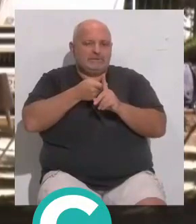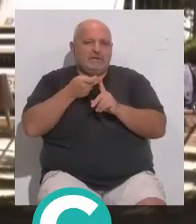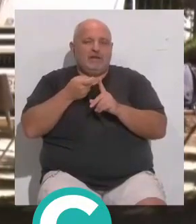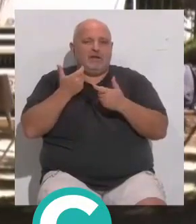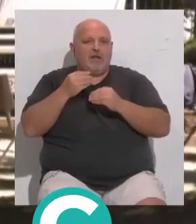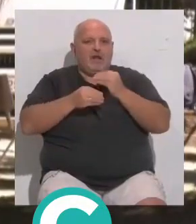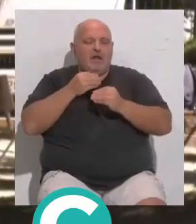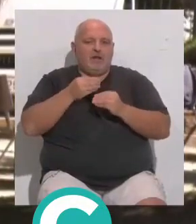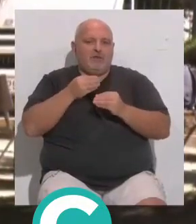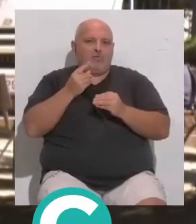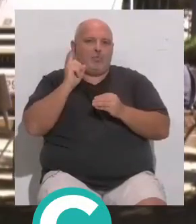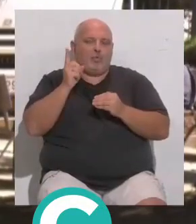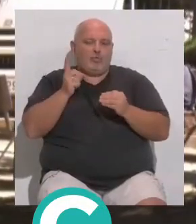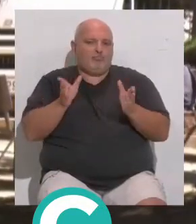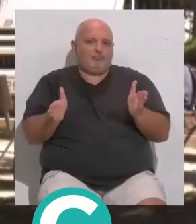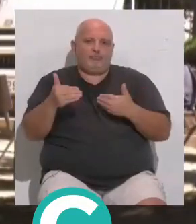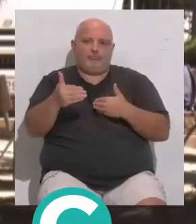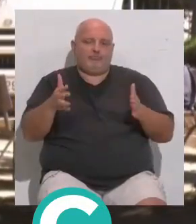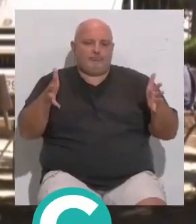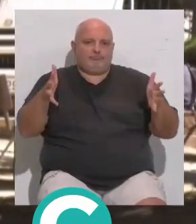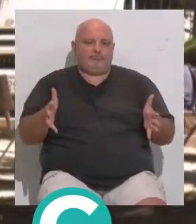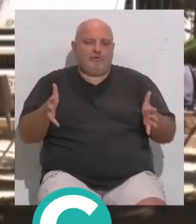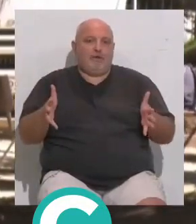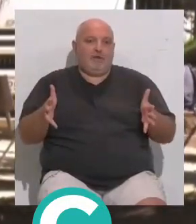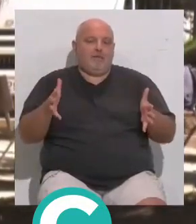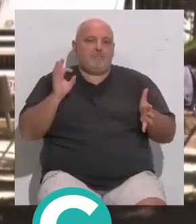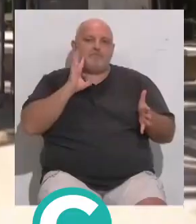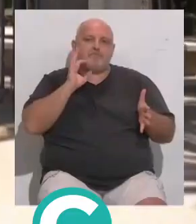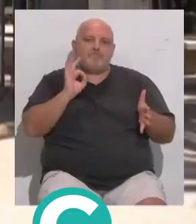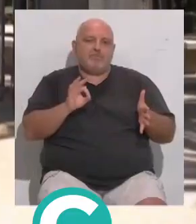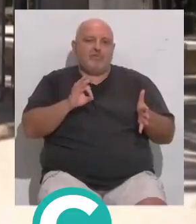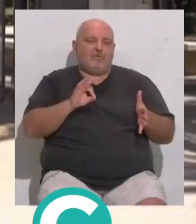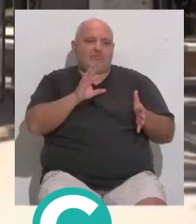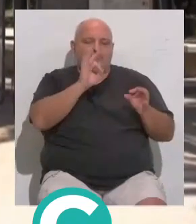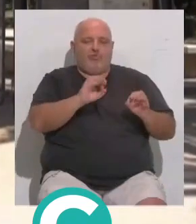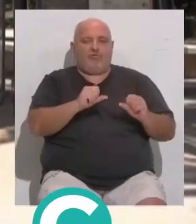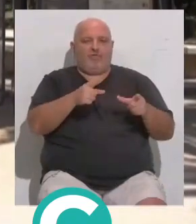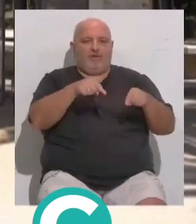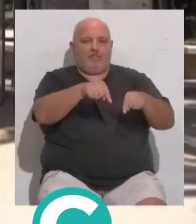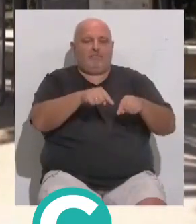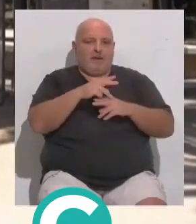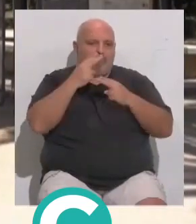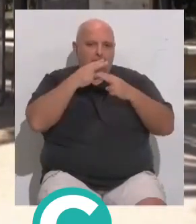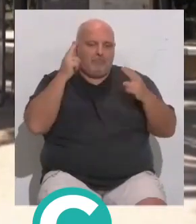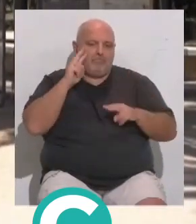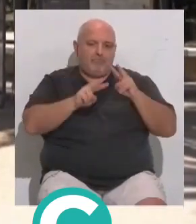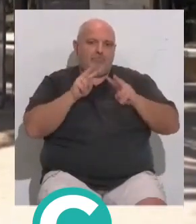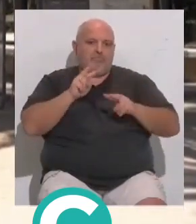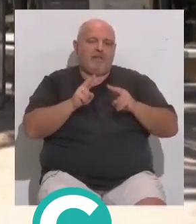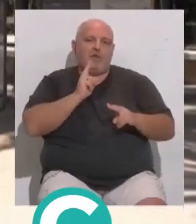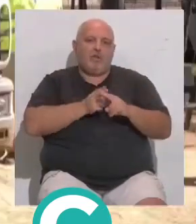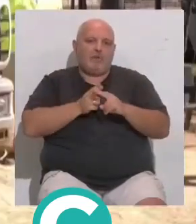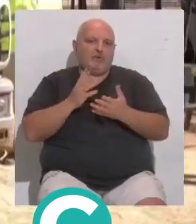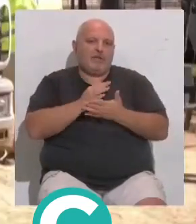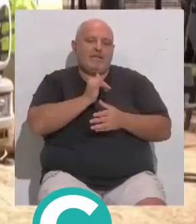que se vaya a extraer de un solo bloque para recolocar en el punto donde va a estar de manera definitiva expuesto al público con su